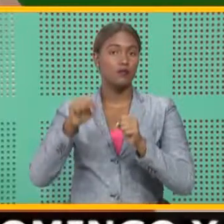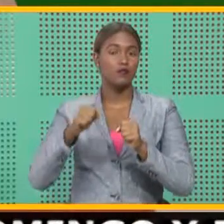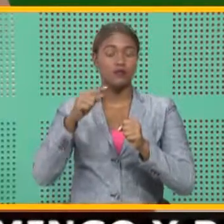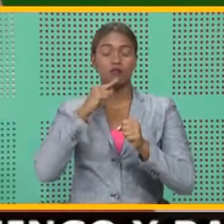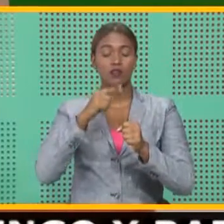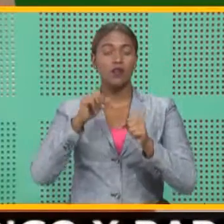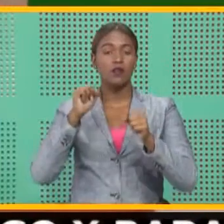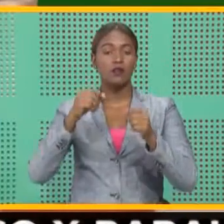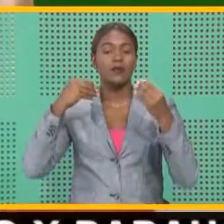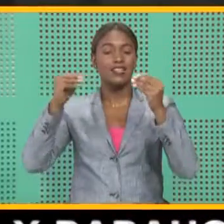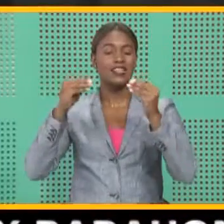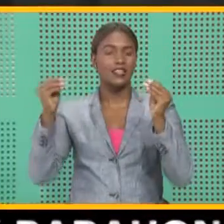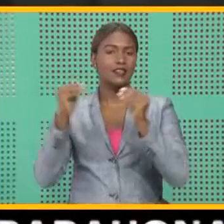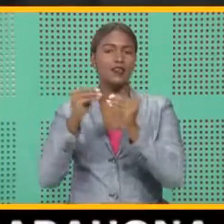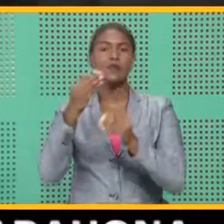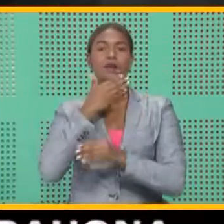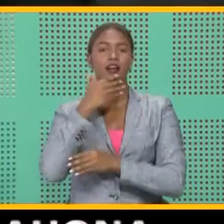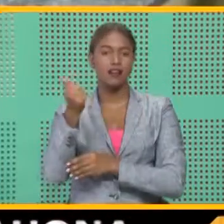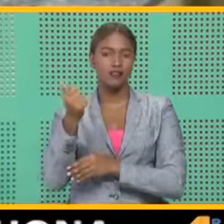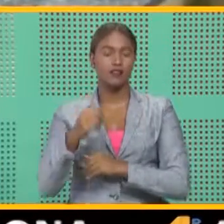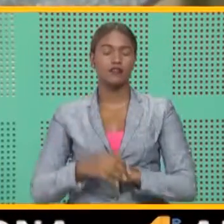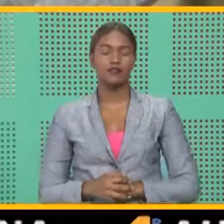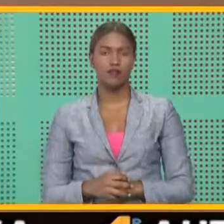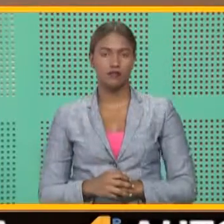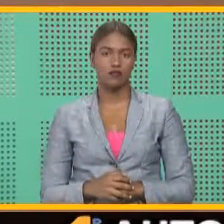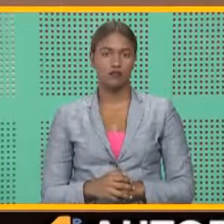a poder vender mejor.